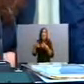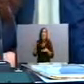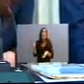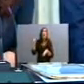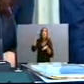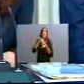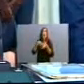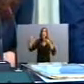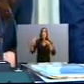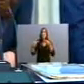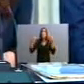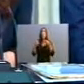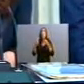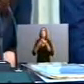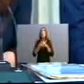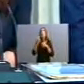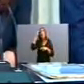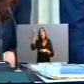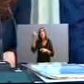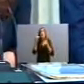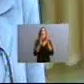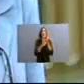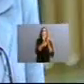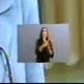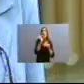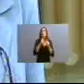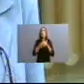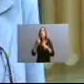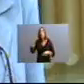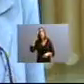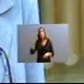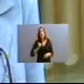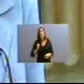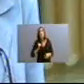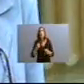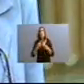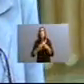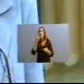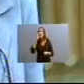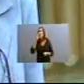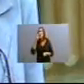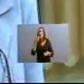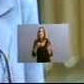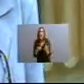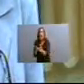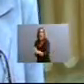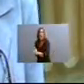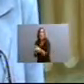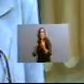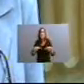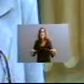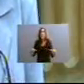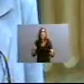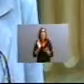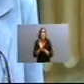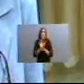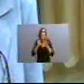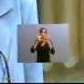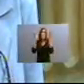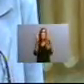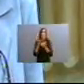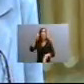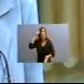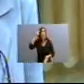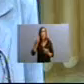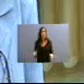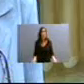por cuestiones religiosas, por cuestiones militares, por intereses armamentistas, estamos definitivamente locos como humanidad.